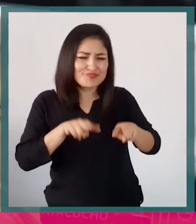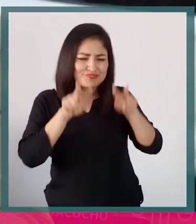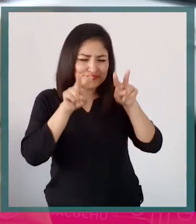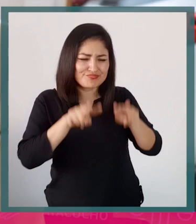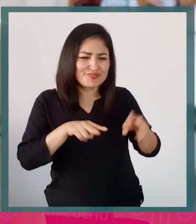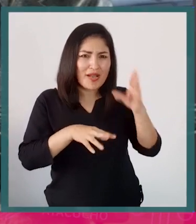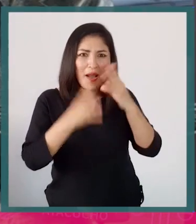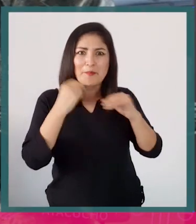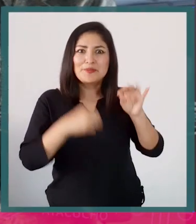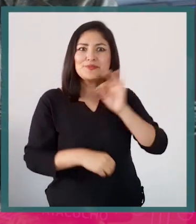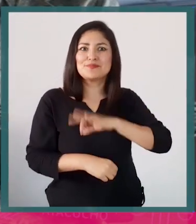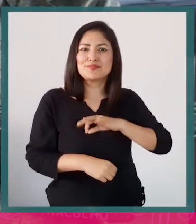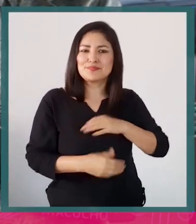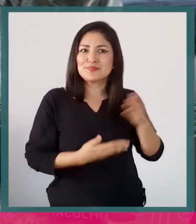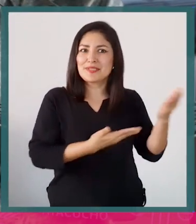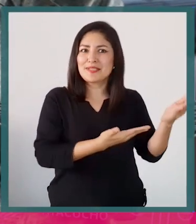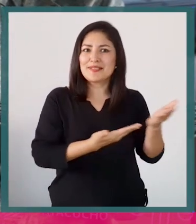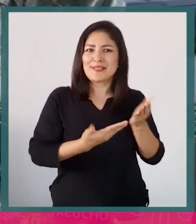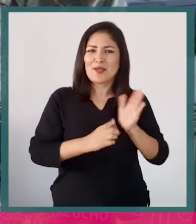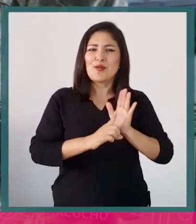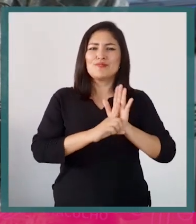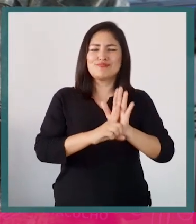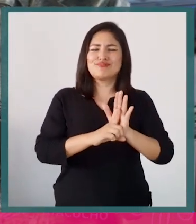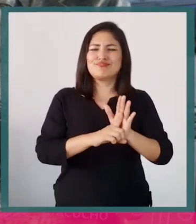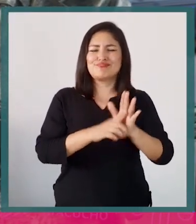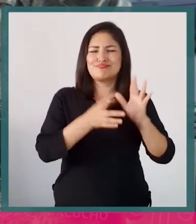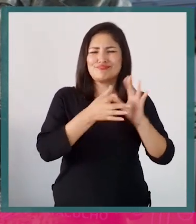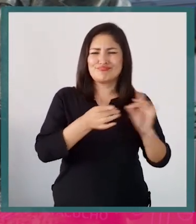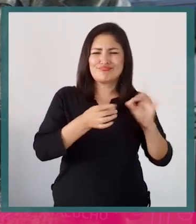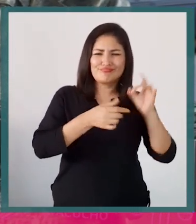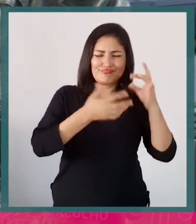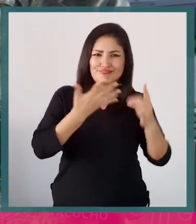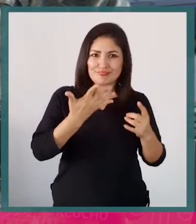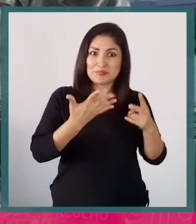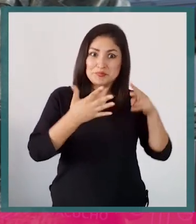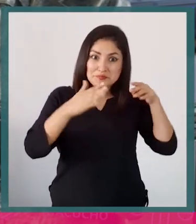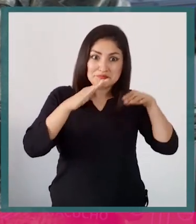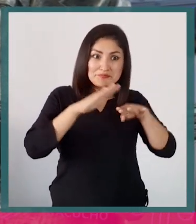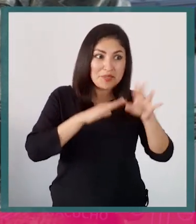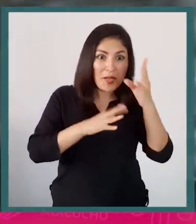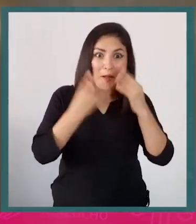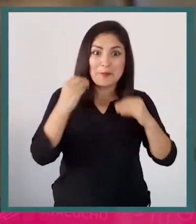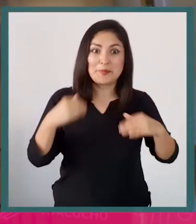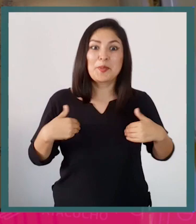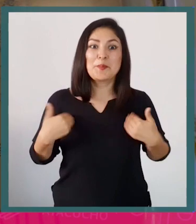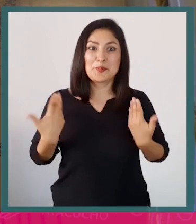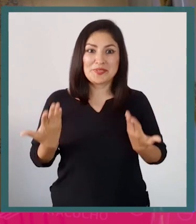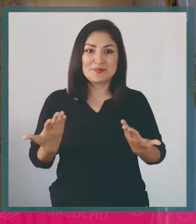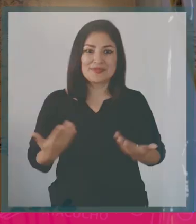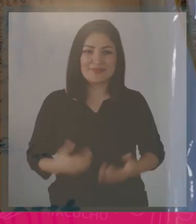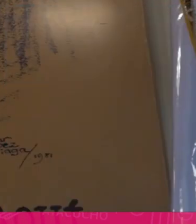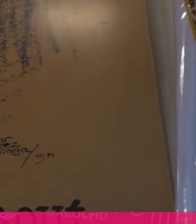este gran pensador que nos ha dejado un gran legado y que ahora todos podemos disfrutar.